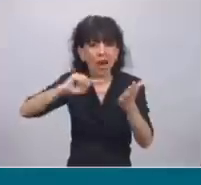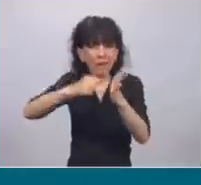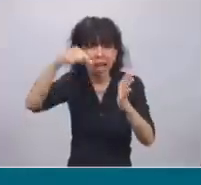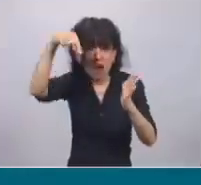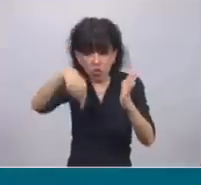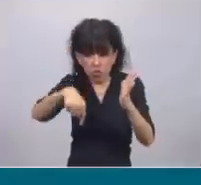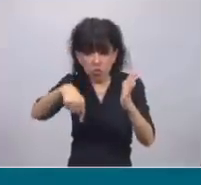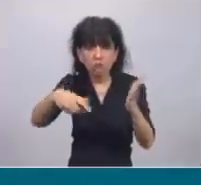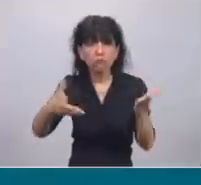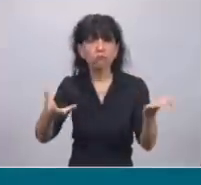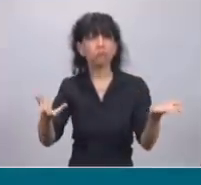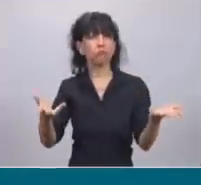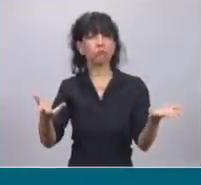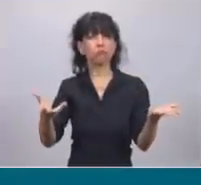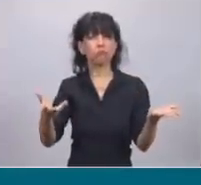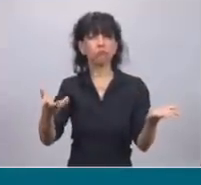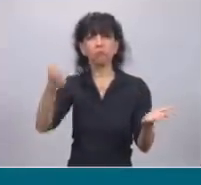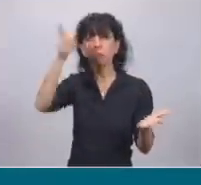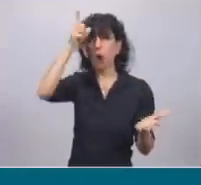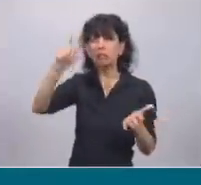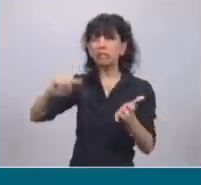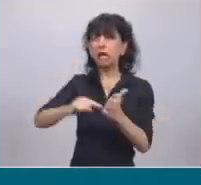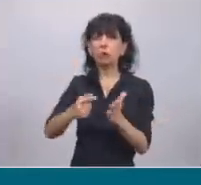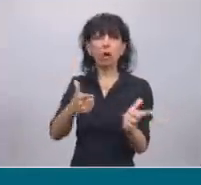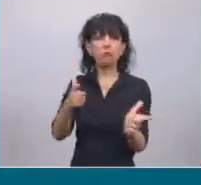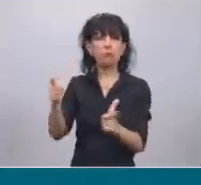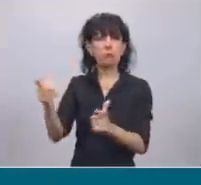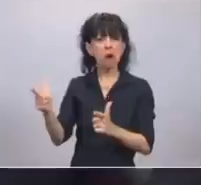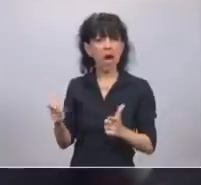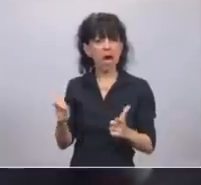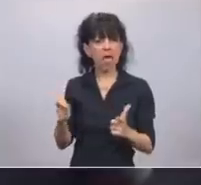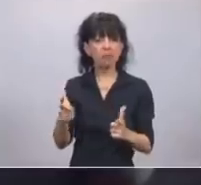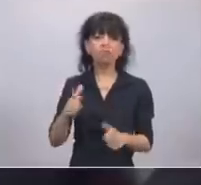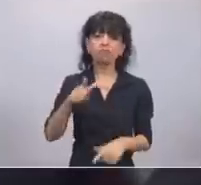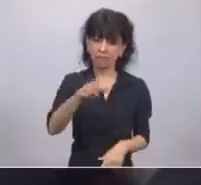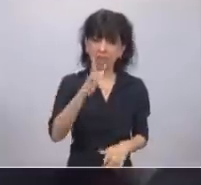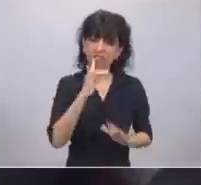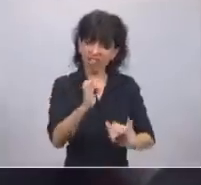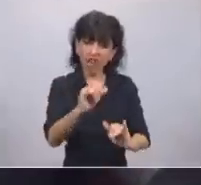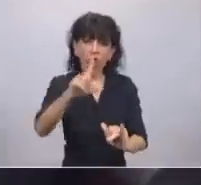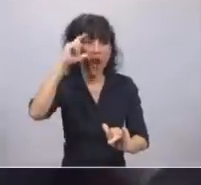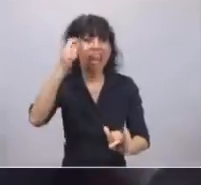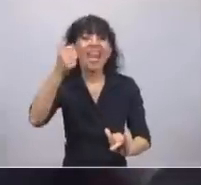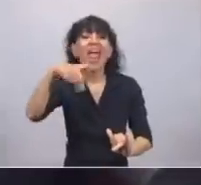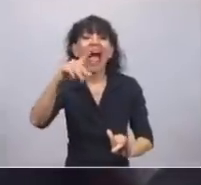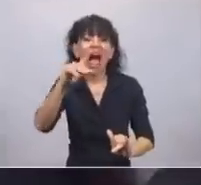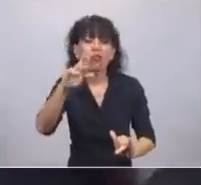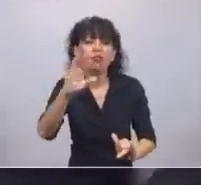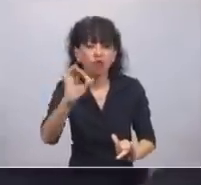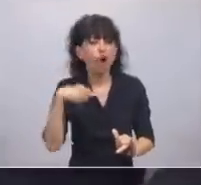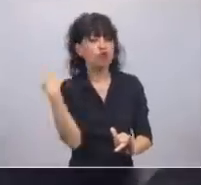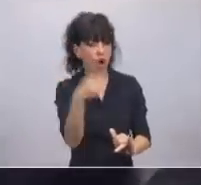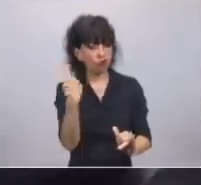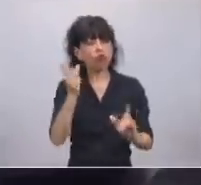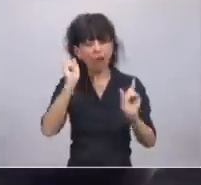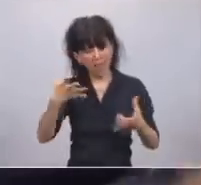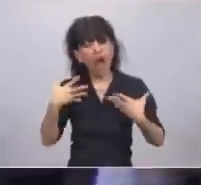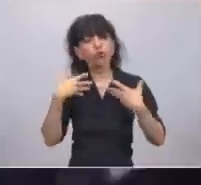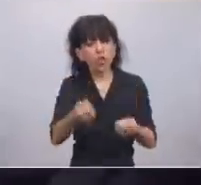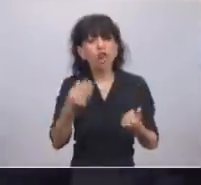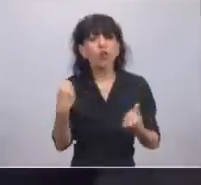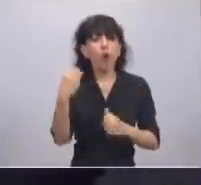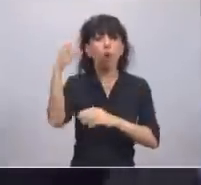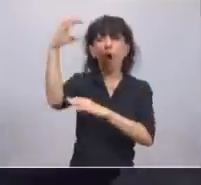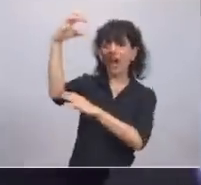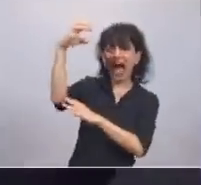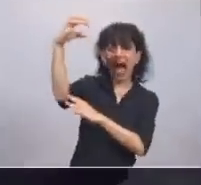la policía de la ciudad está ausente. Leandro, vamos a invertir en cámaras, en móviles,